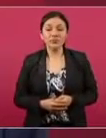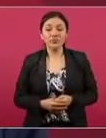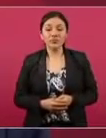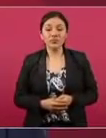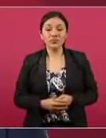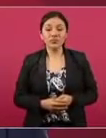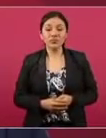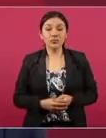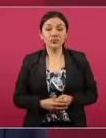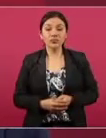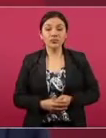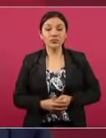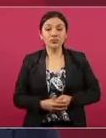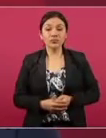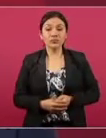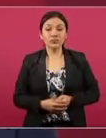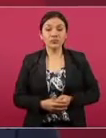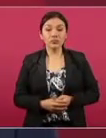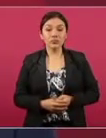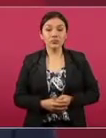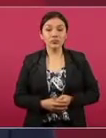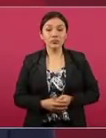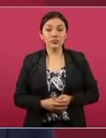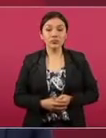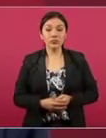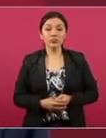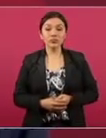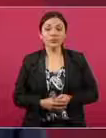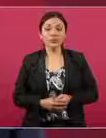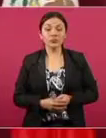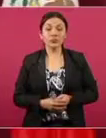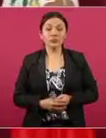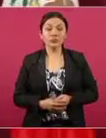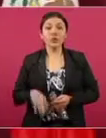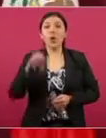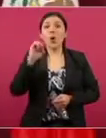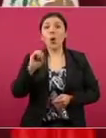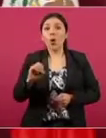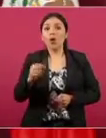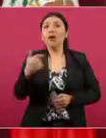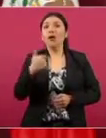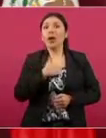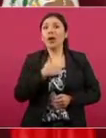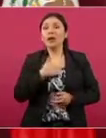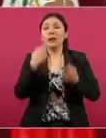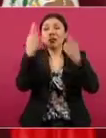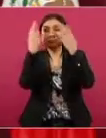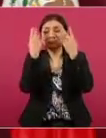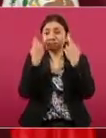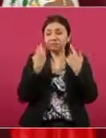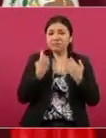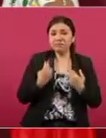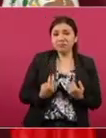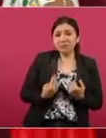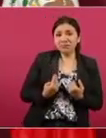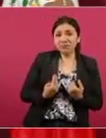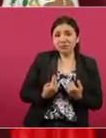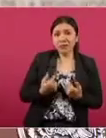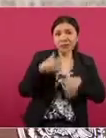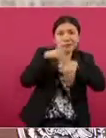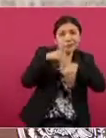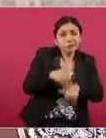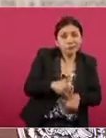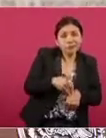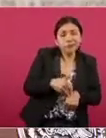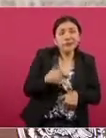¿Que me va a desmoralizar? ¿Que va a ser